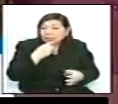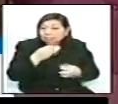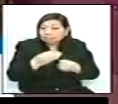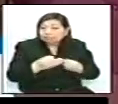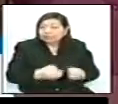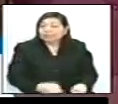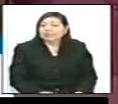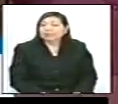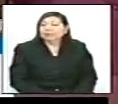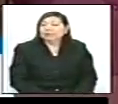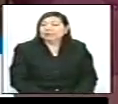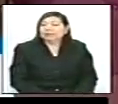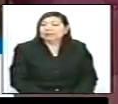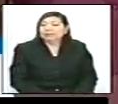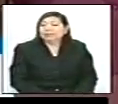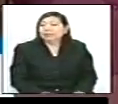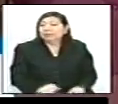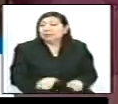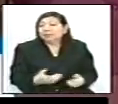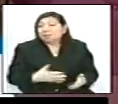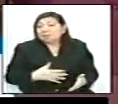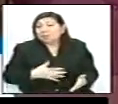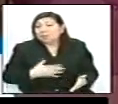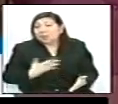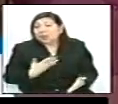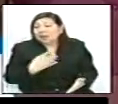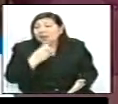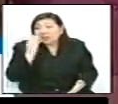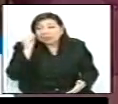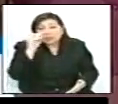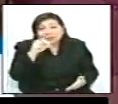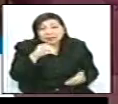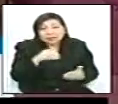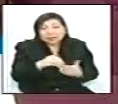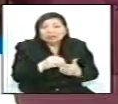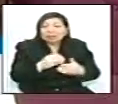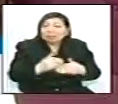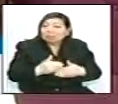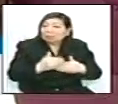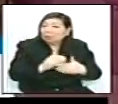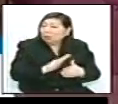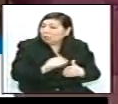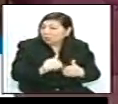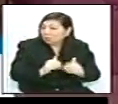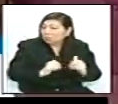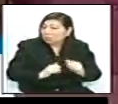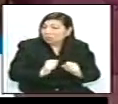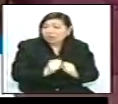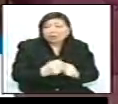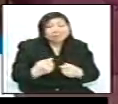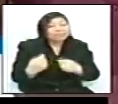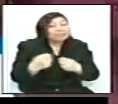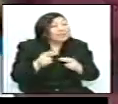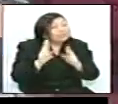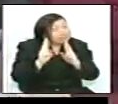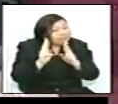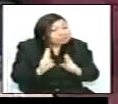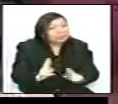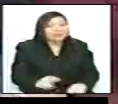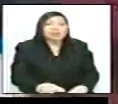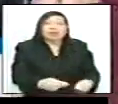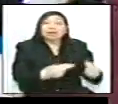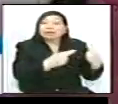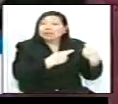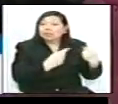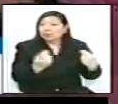señalar siquiera la posibilidad de sugerir que hay ánimo de dilación, todas son actividades obligatorias. Ahora,